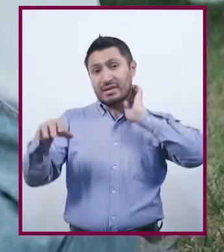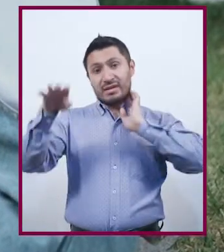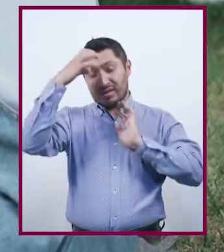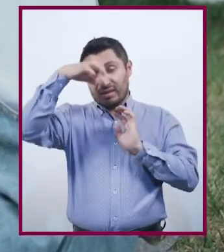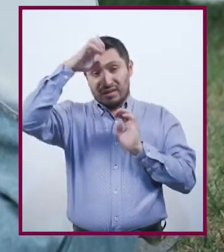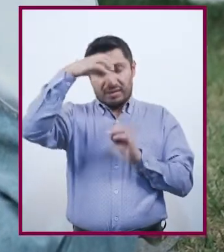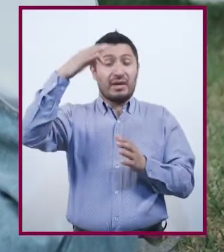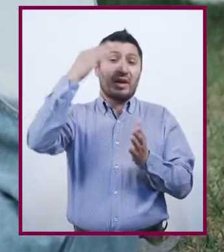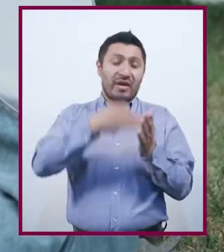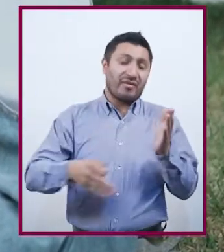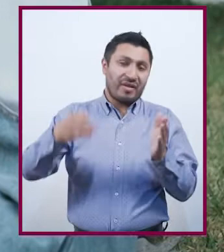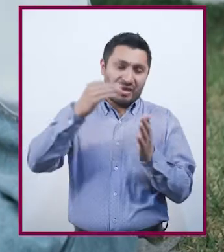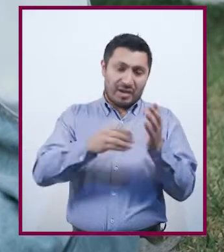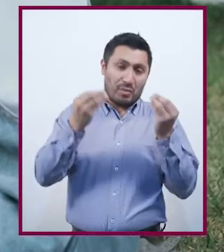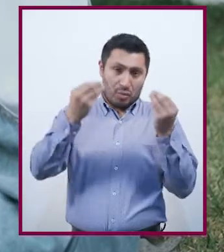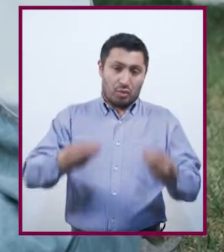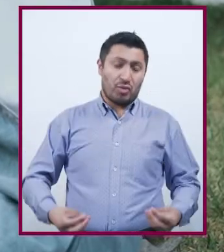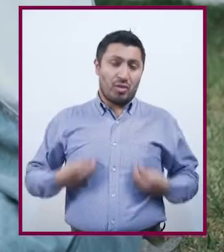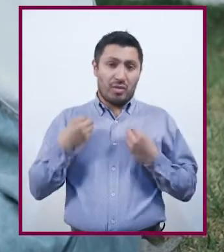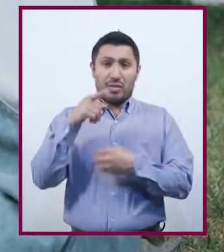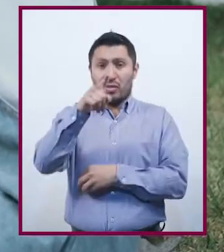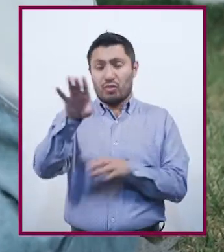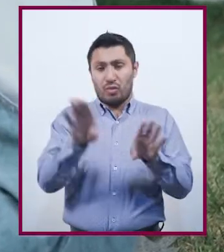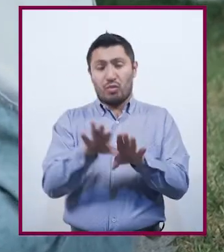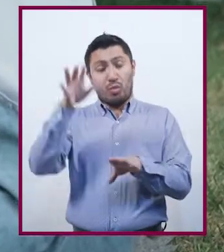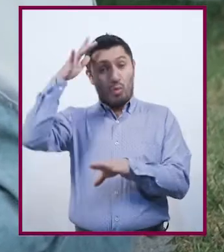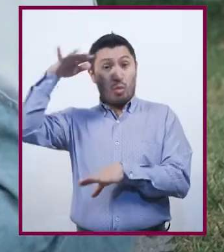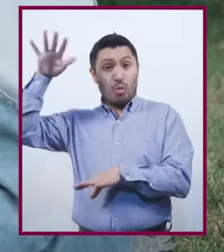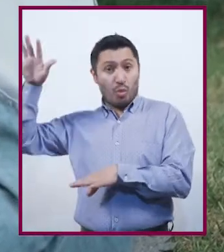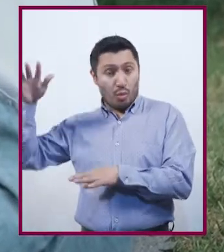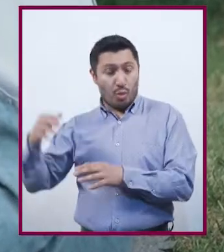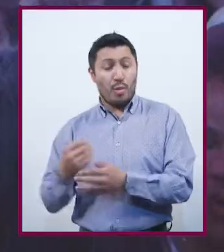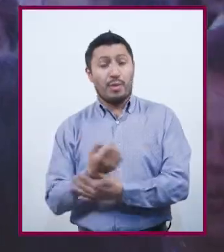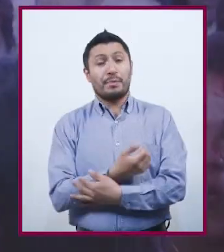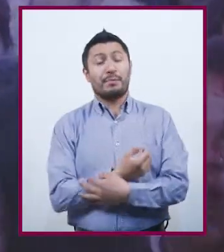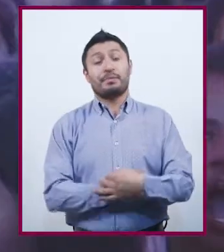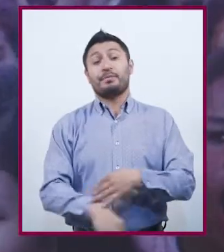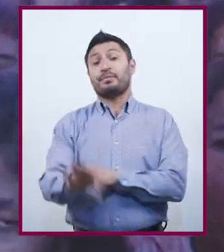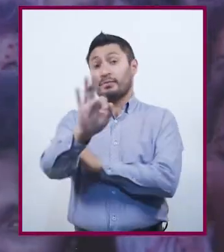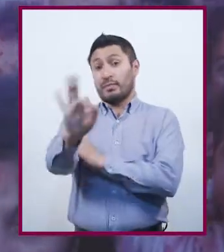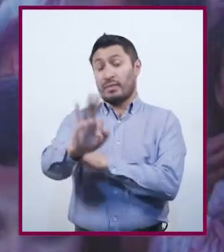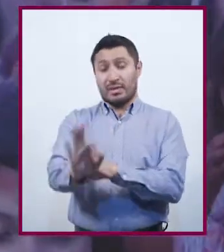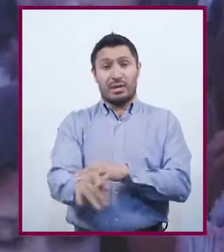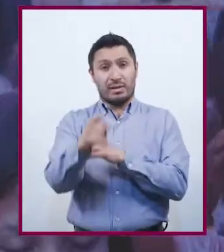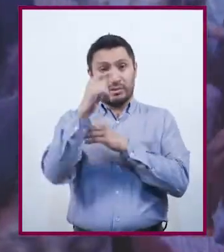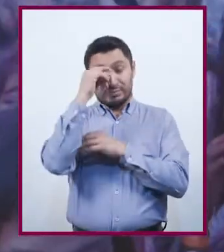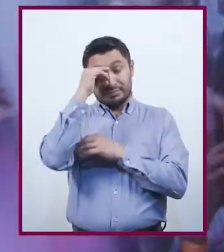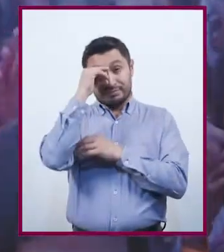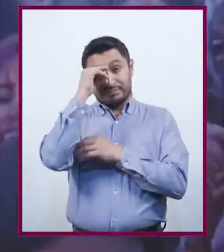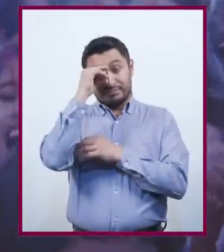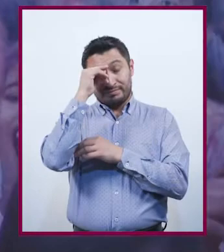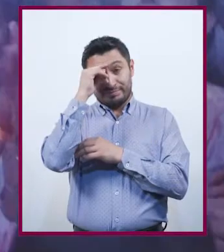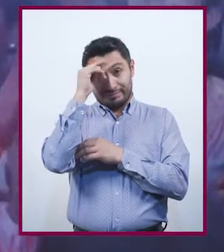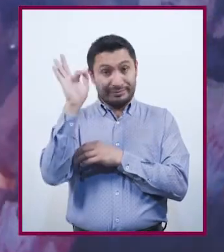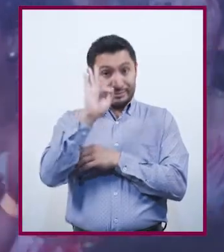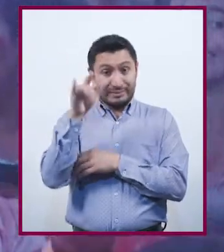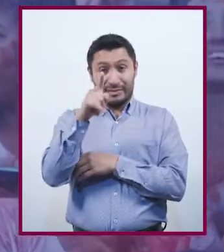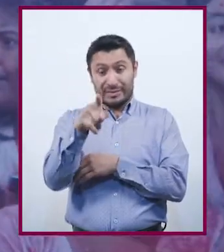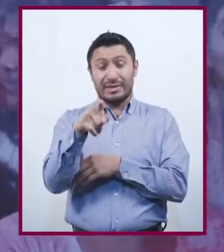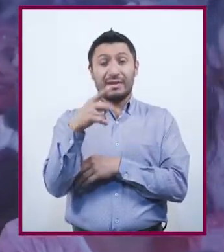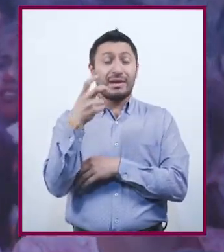Las ventajas, pues a lo mejor tú podrías decir que eres joven, pero pues tienes